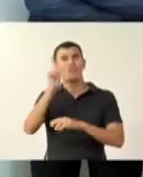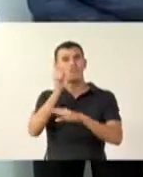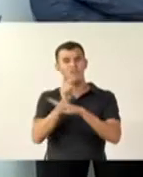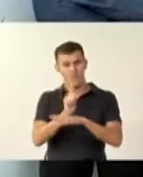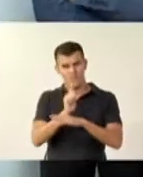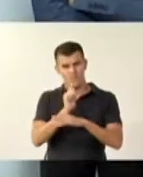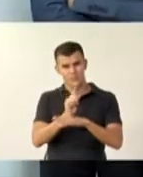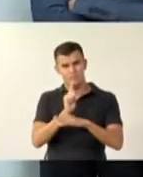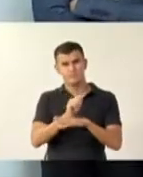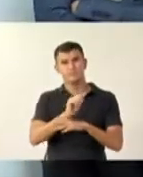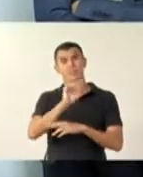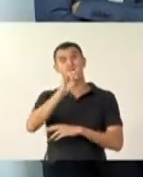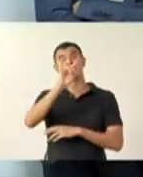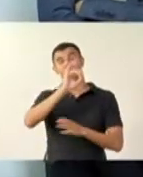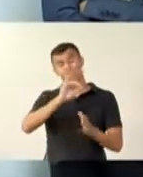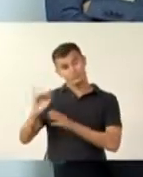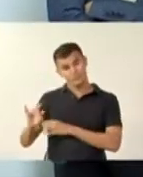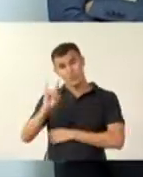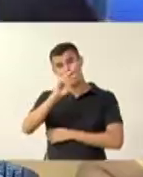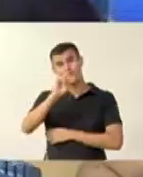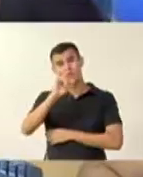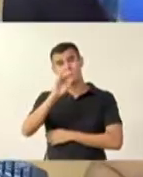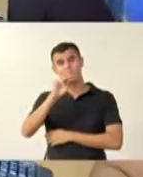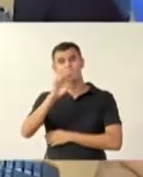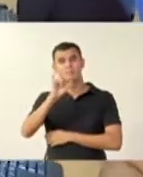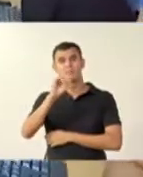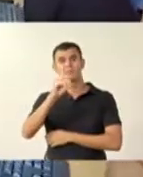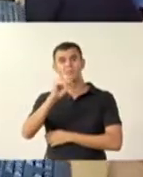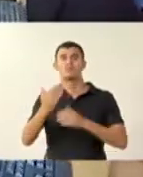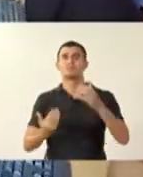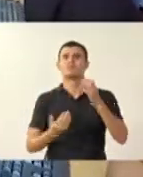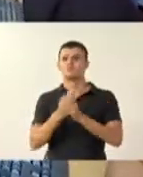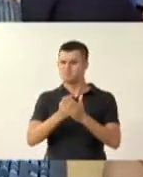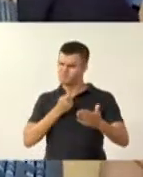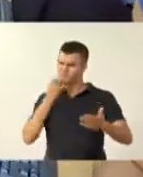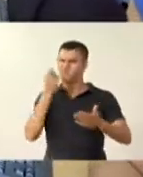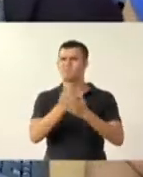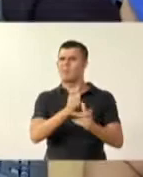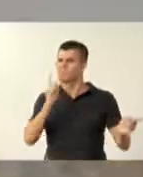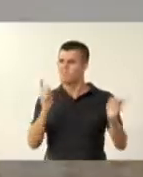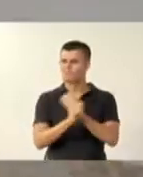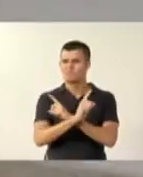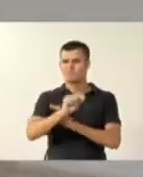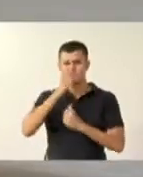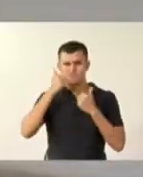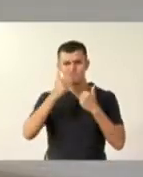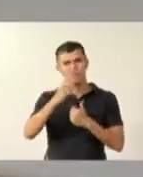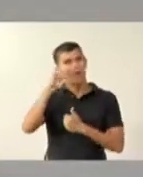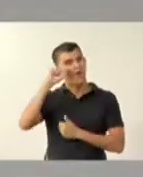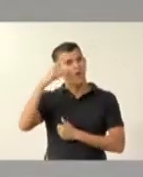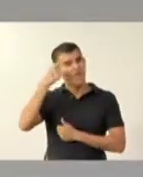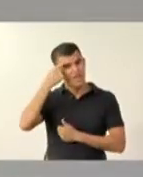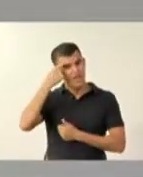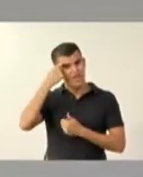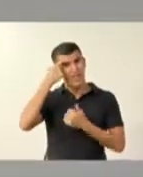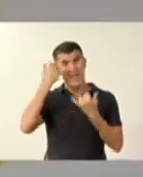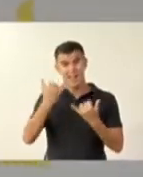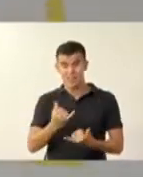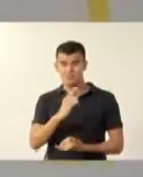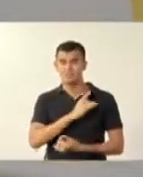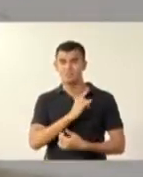facultad. Unimedios es una obra más que le apuesta a la transformación y el buen gobierno para fortalecer la